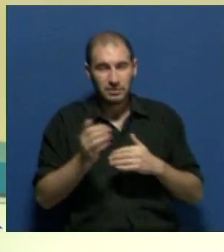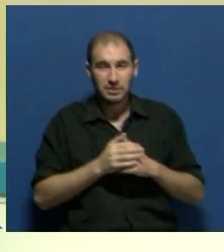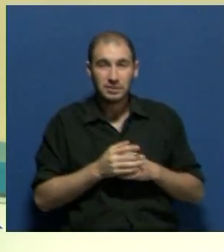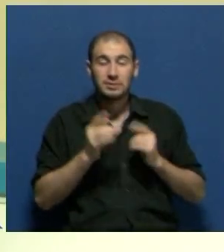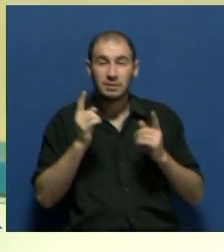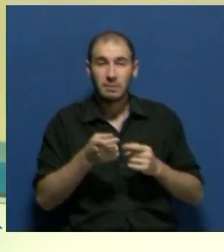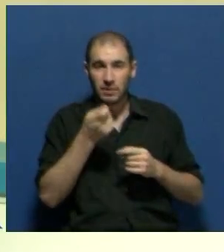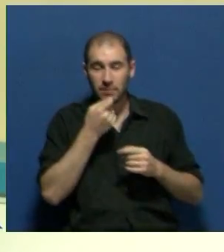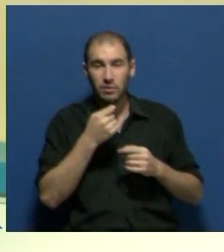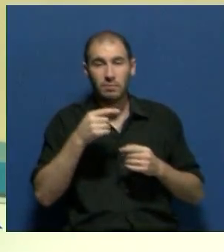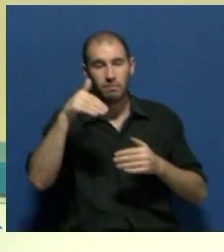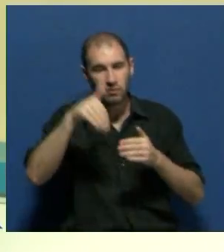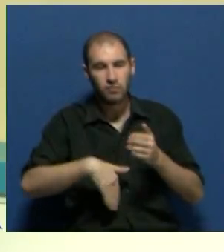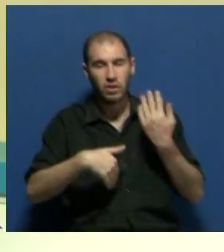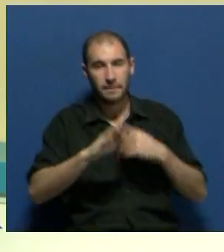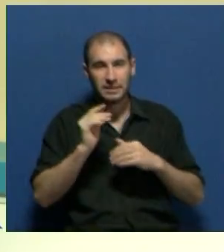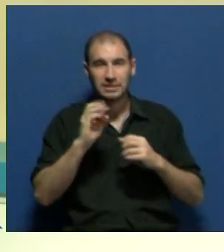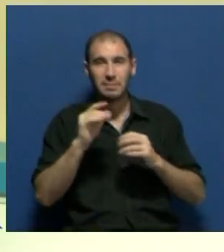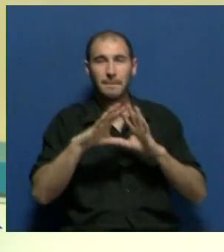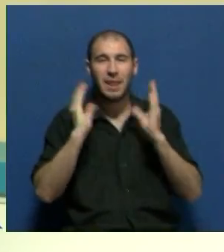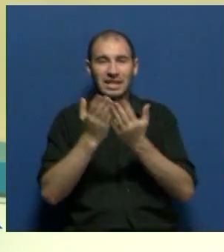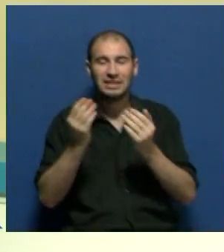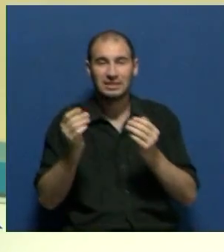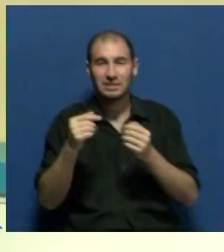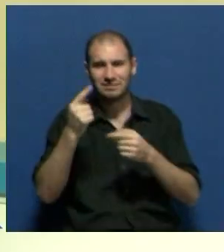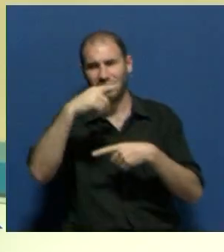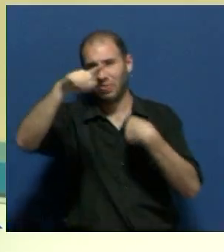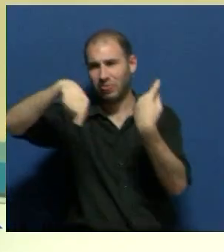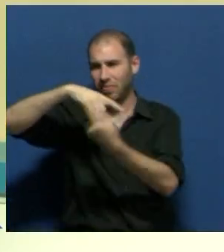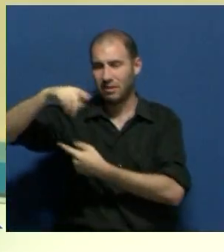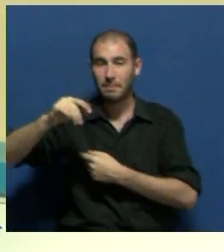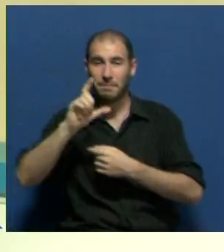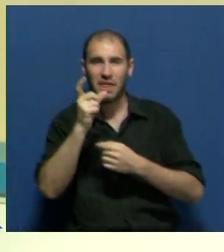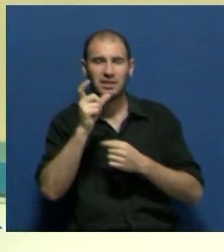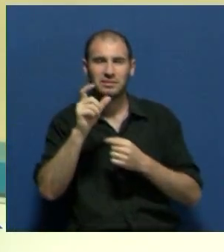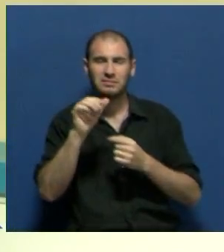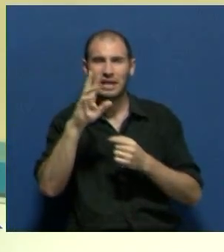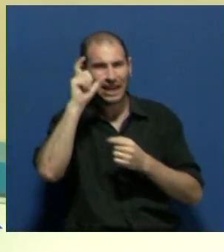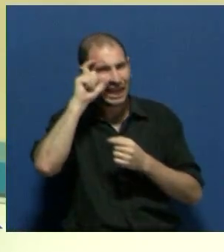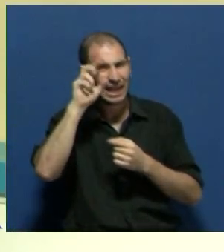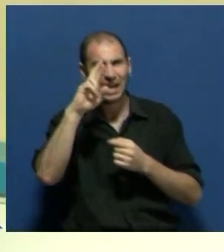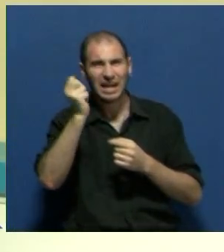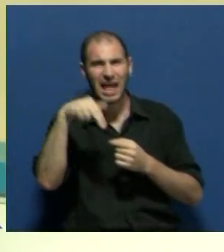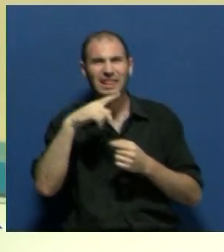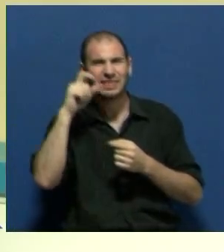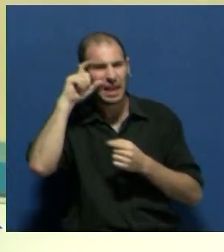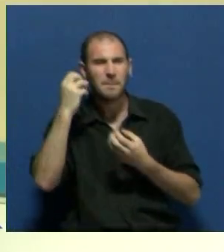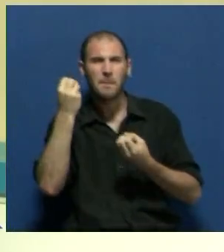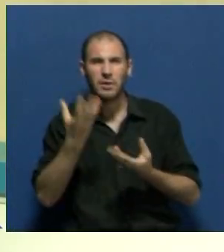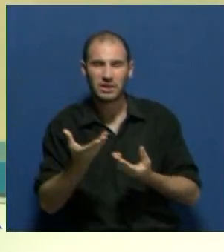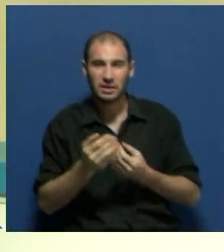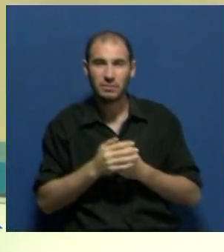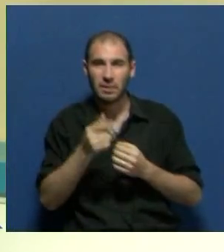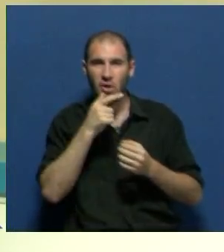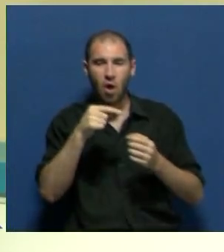queremos entrar un poquito más profundo, existen aquellos que se llaman planetas errantes. Y bien dice la palabra, errante es porque no está,